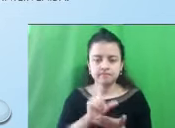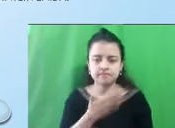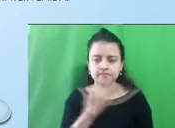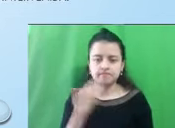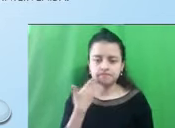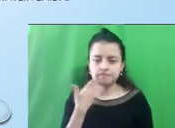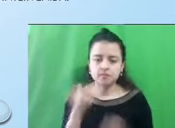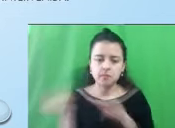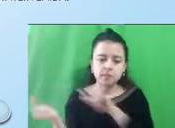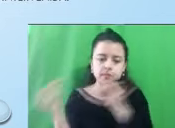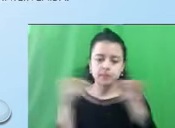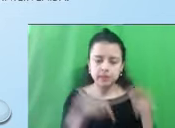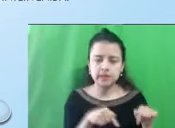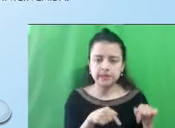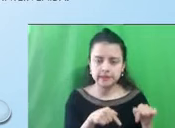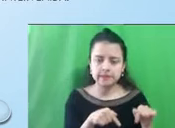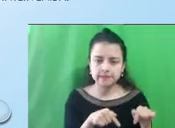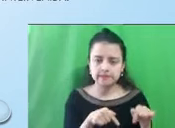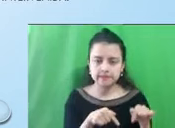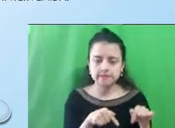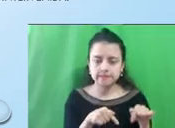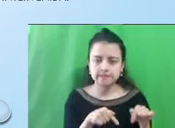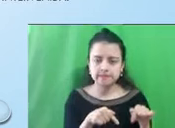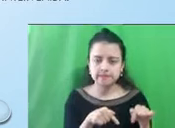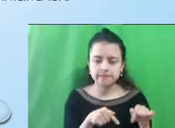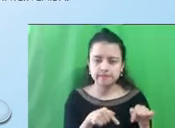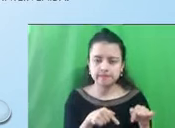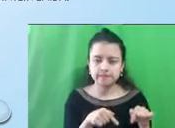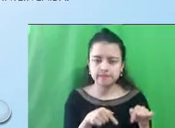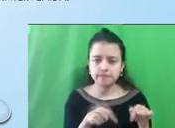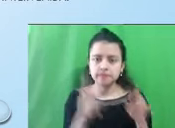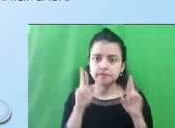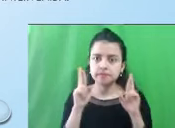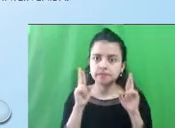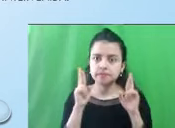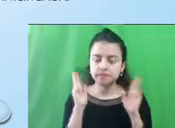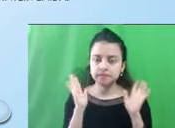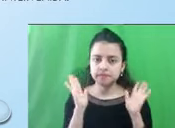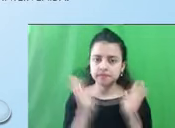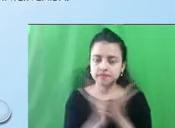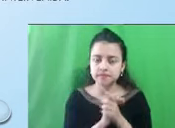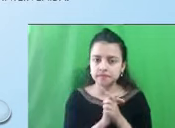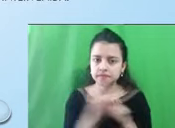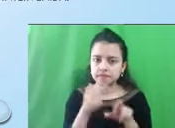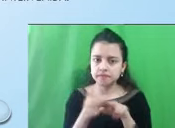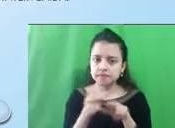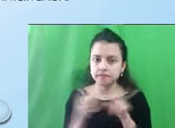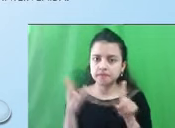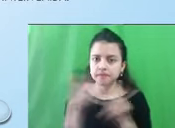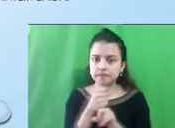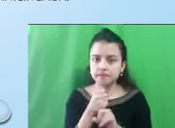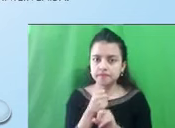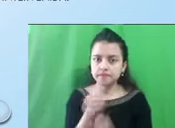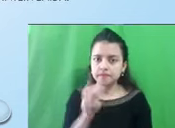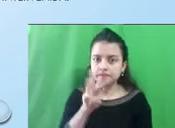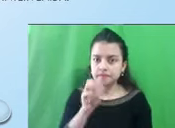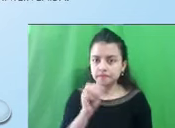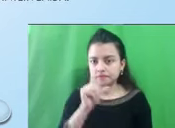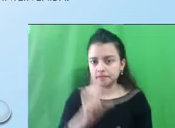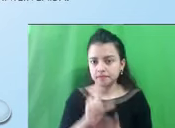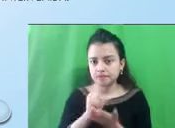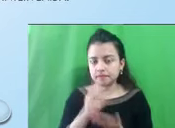Gatillo y con otras actividades que tenemos para este año esperamos llegar a por lo menos unos 80 litros por segundo en